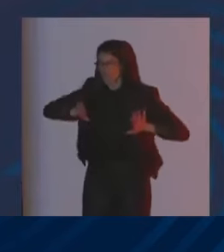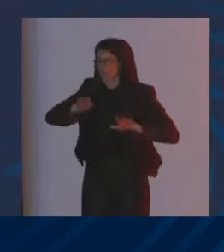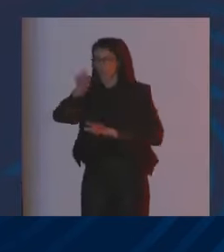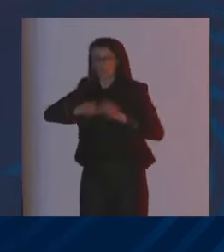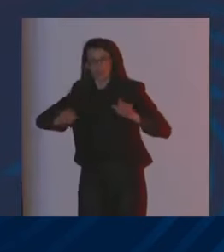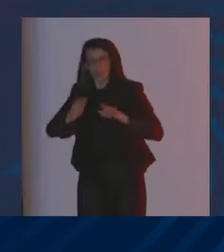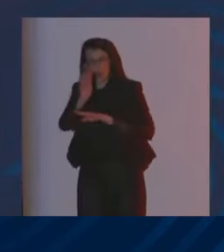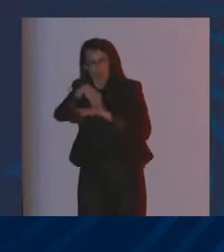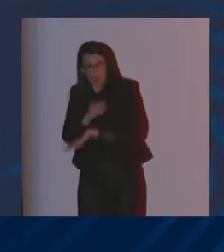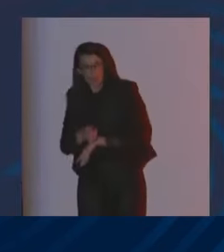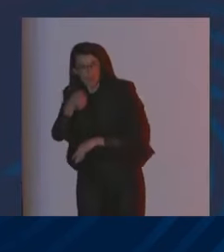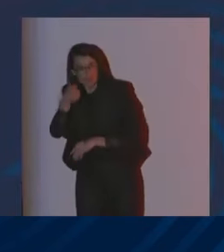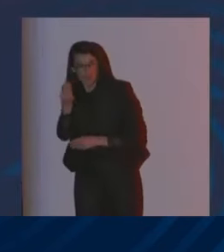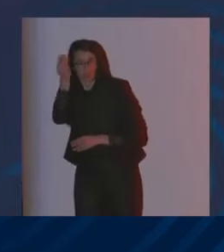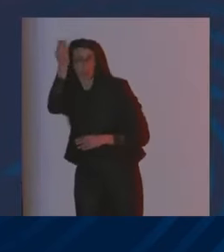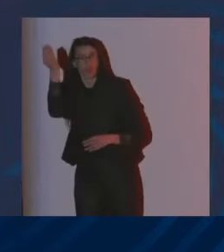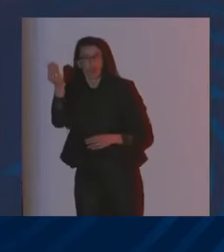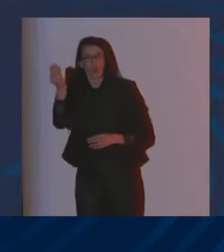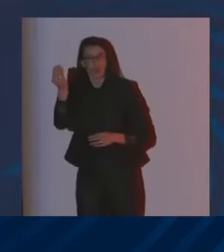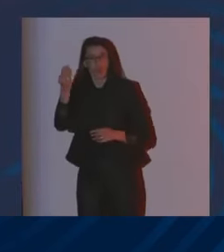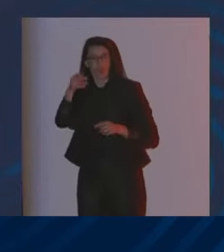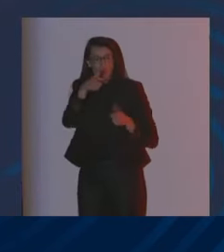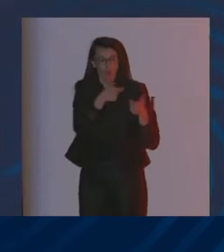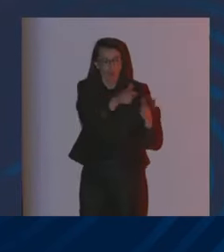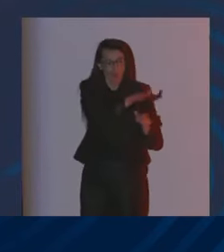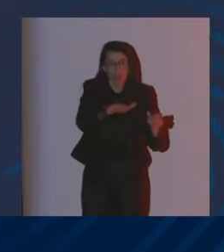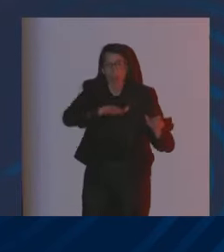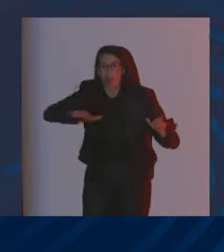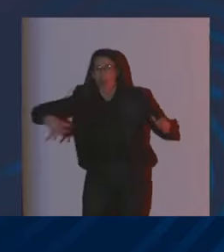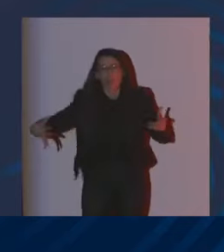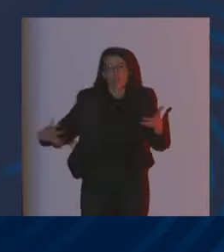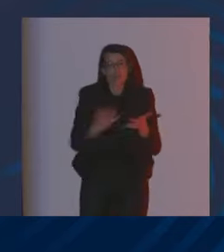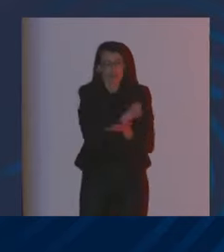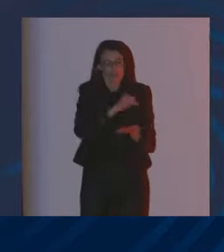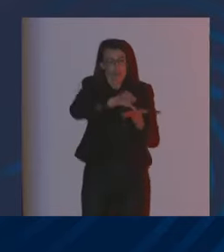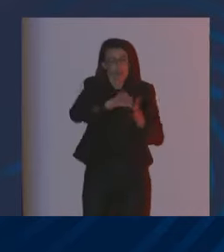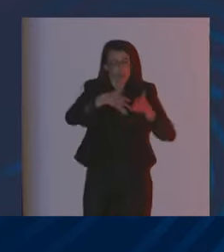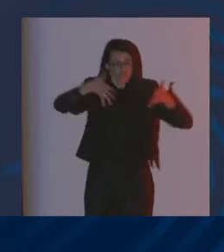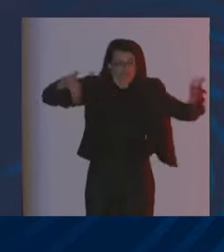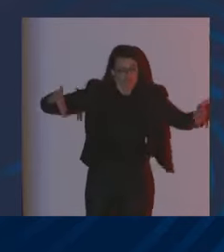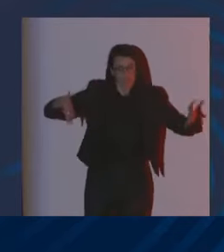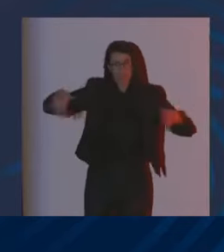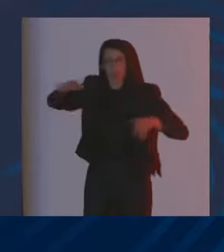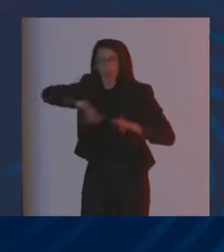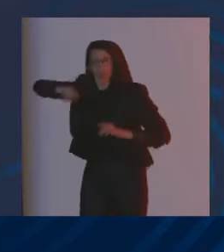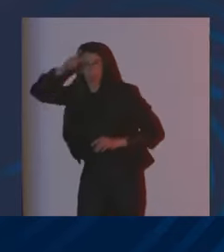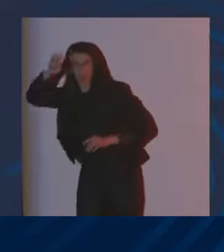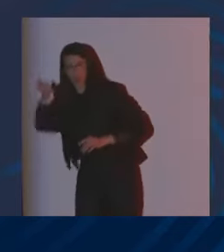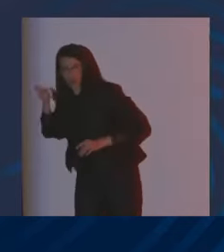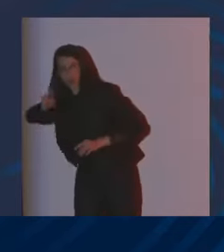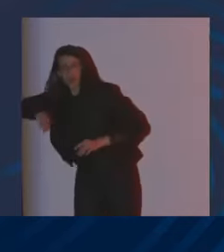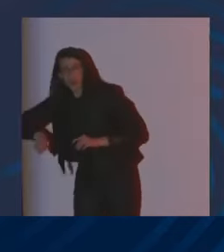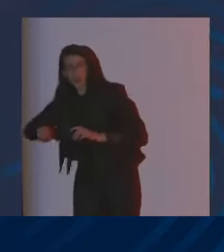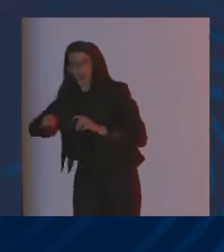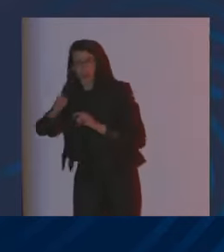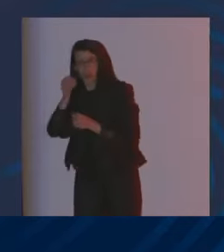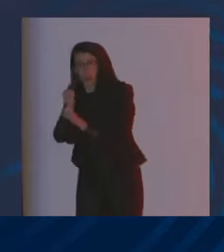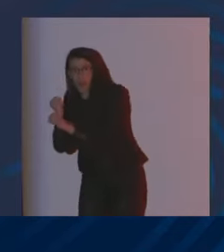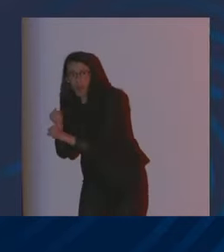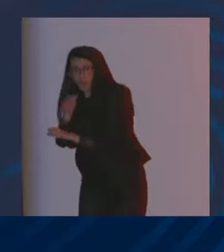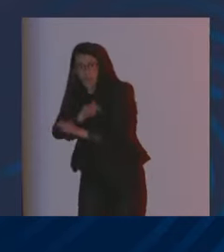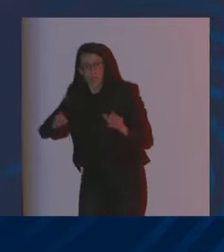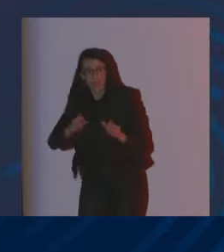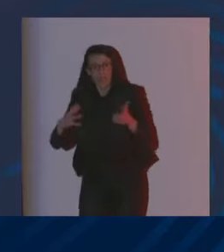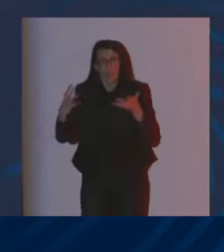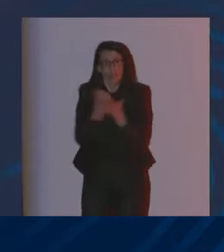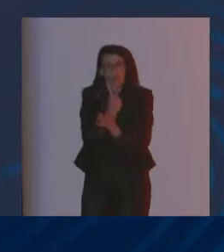Lo estamos haciendo desde todos los rincones, en las grandes ciudades y en las zonas rurales. Queremos que todo el mundo, viva donde viva,